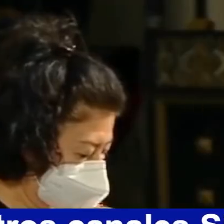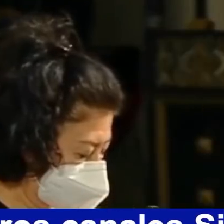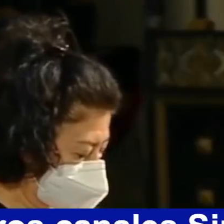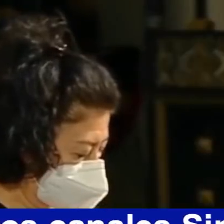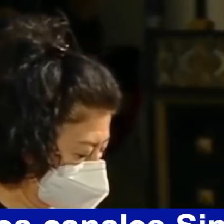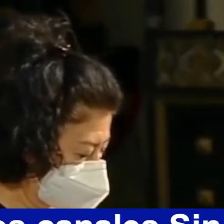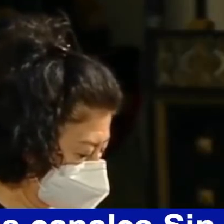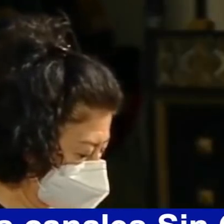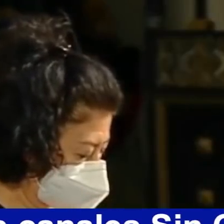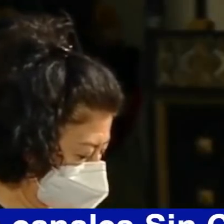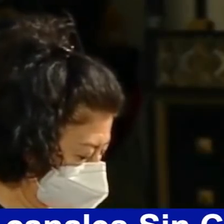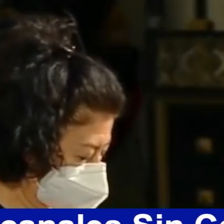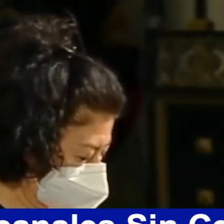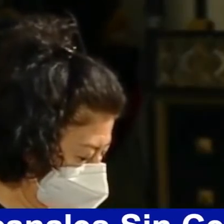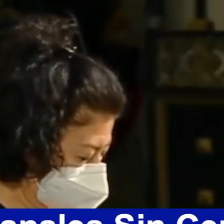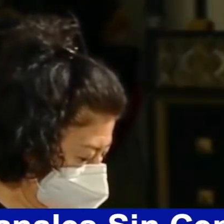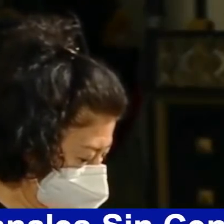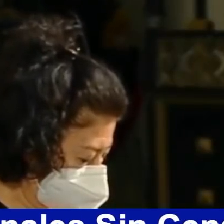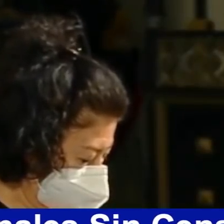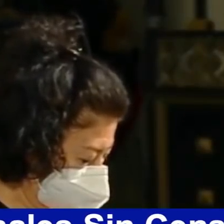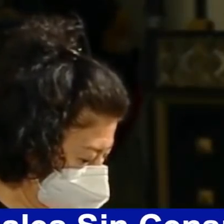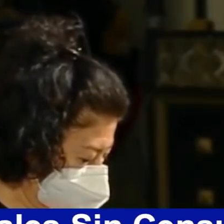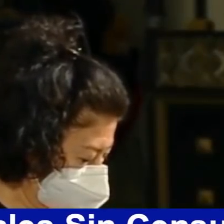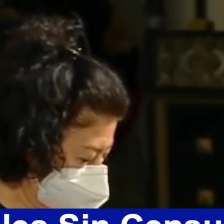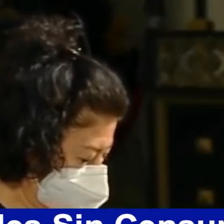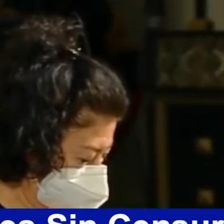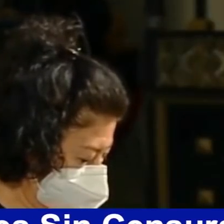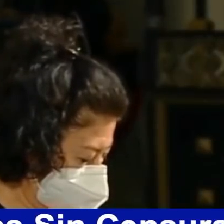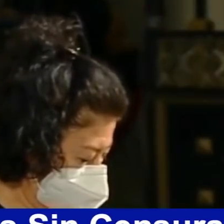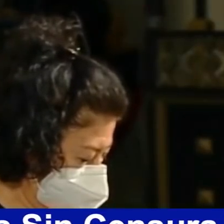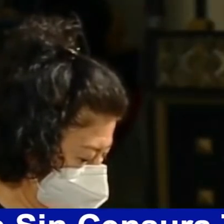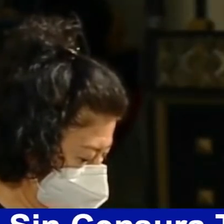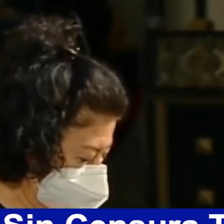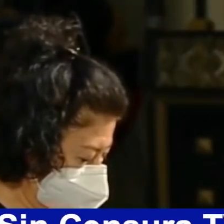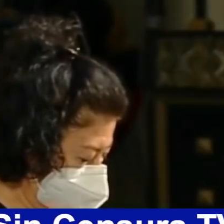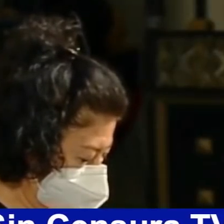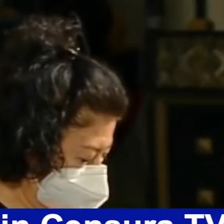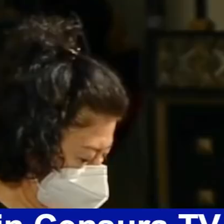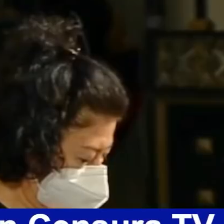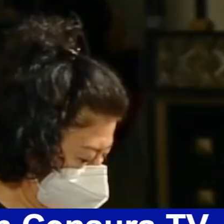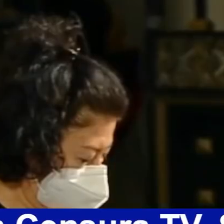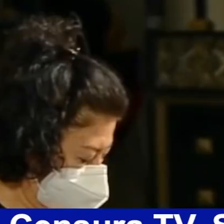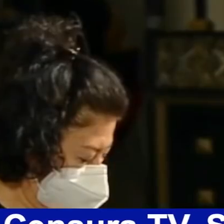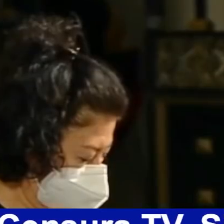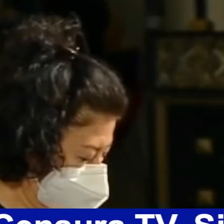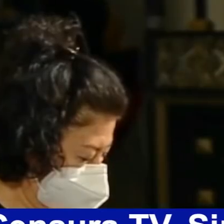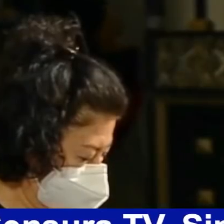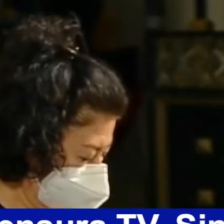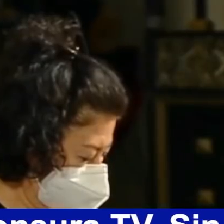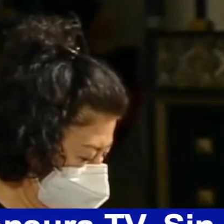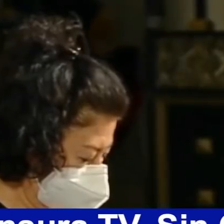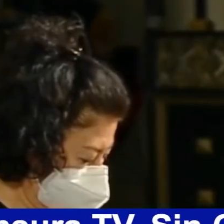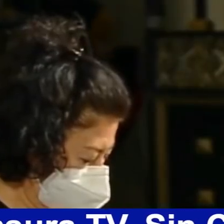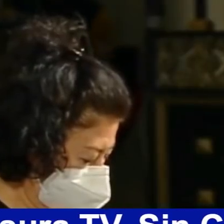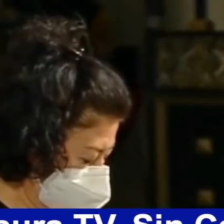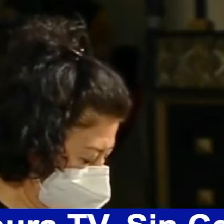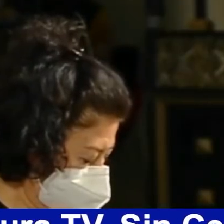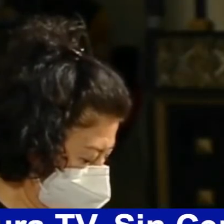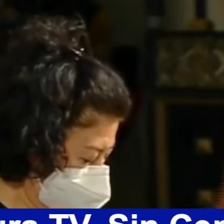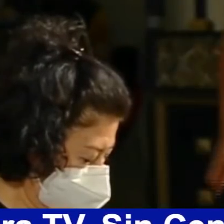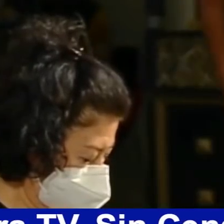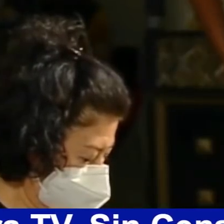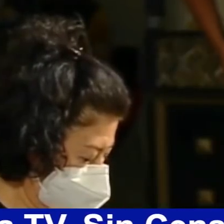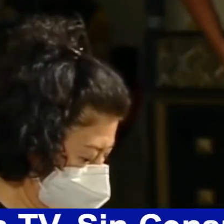Éramos autosuficientes en todas las vacunas elementales de que manda